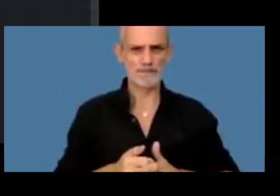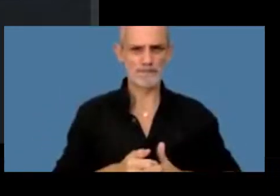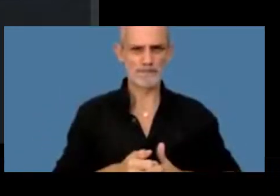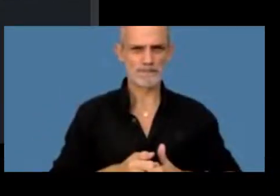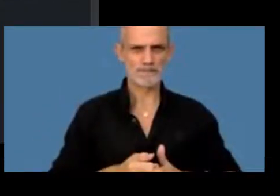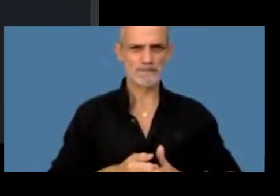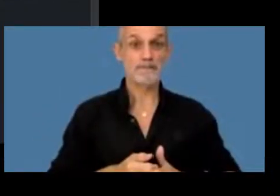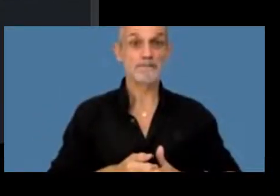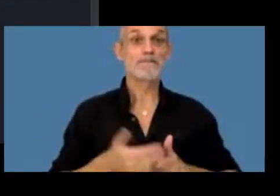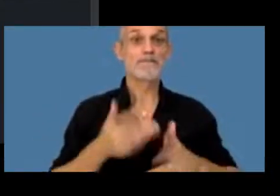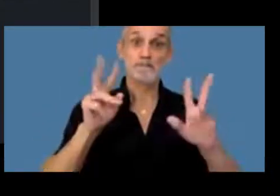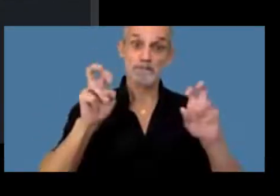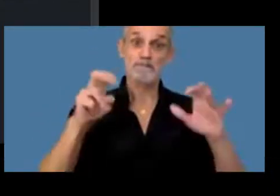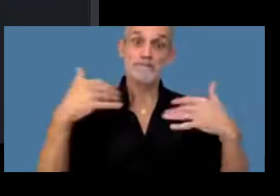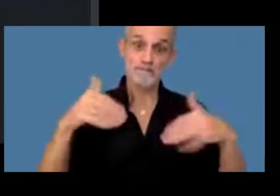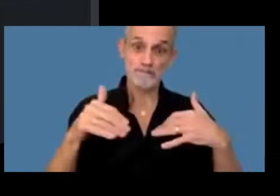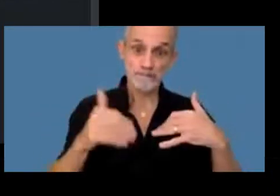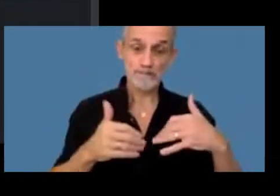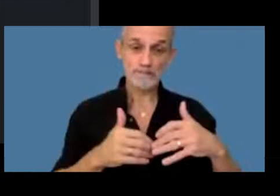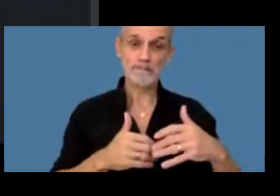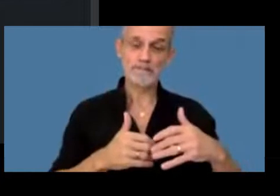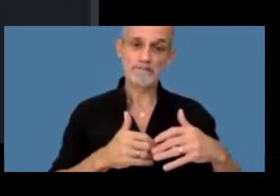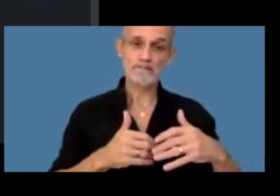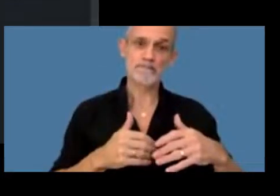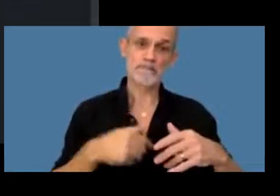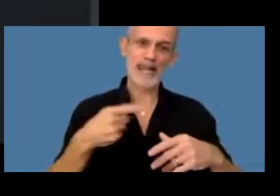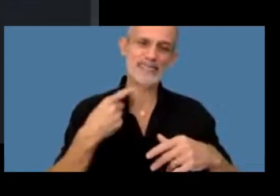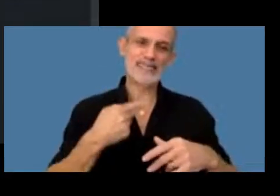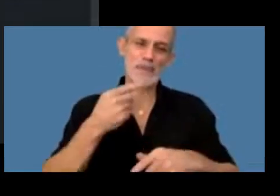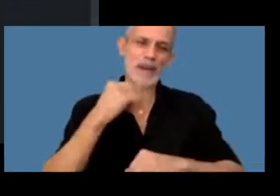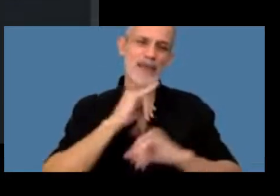Y es un tema, siempre lo decimos, la dama del César